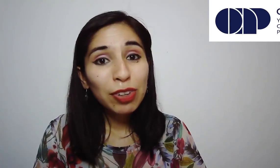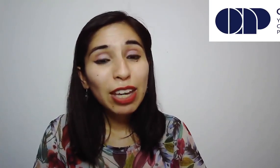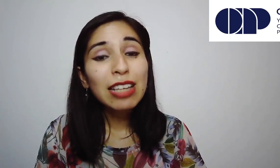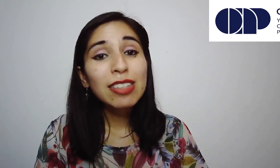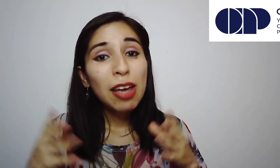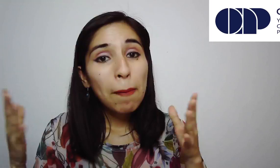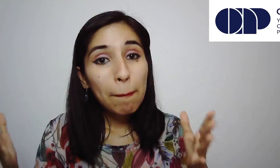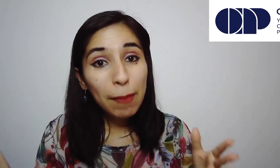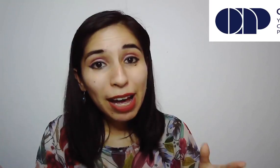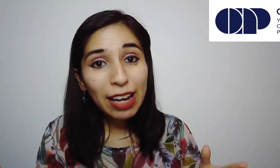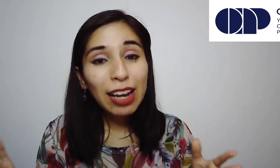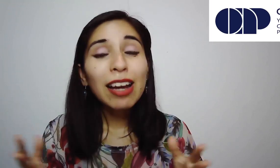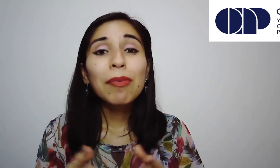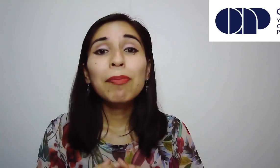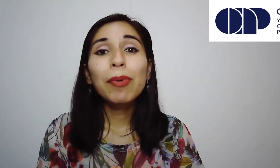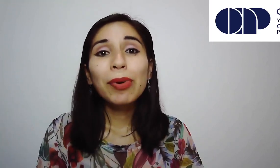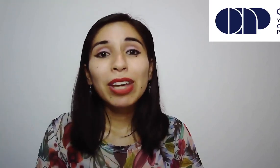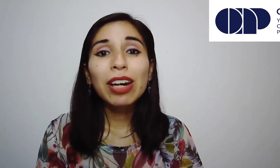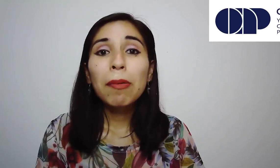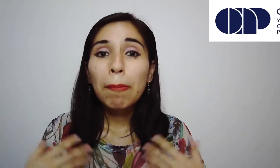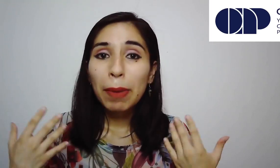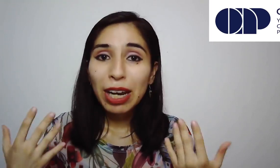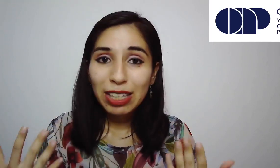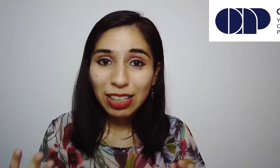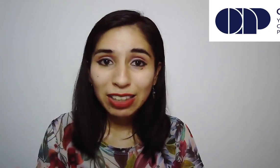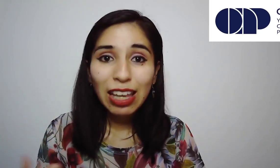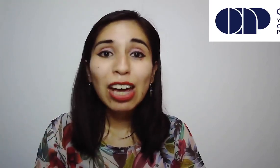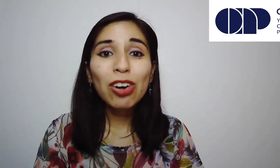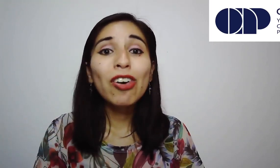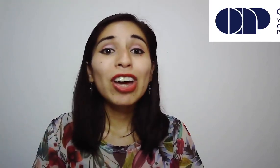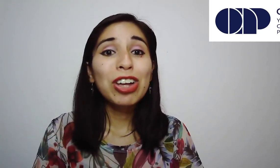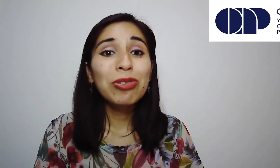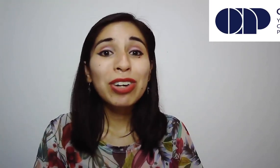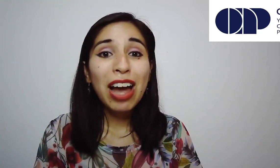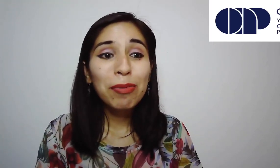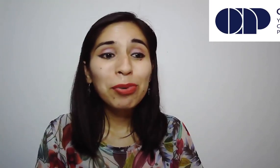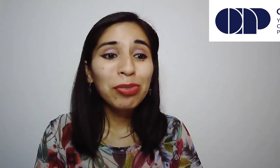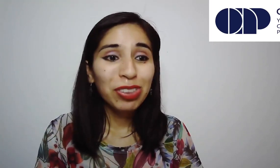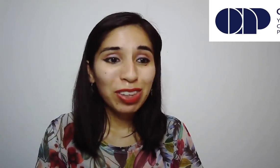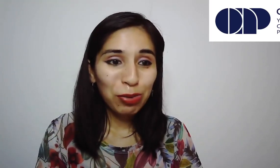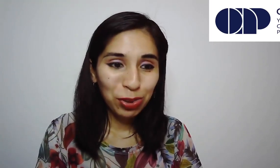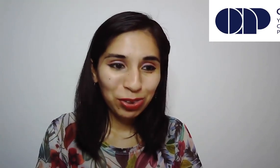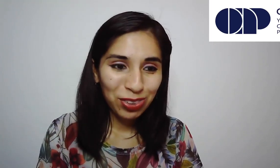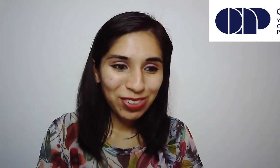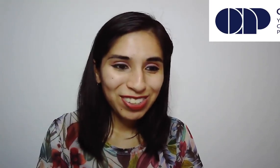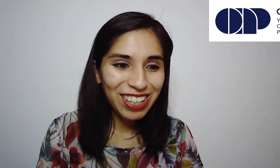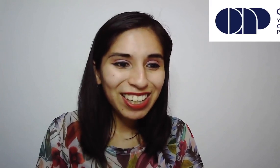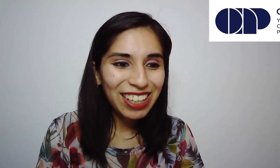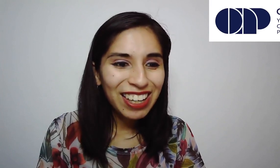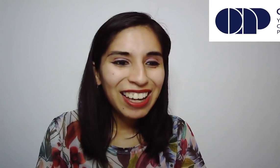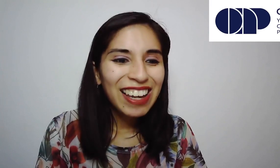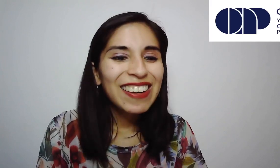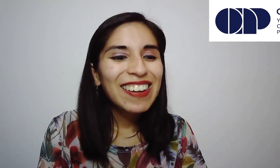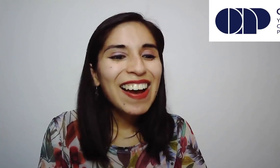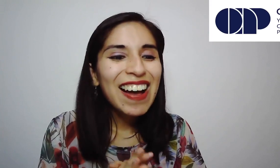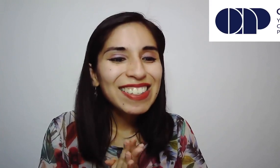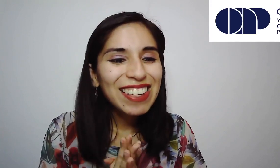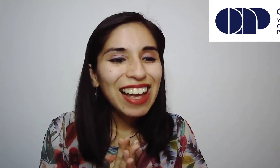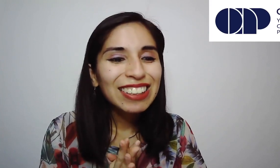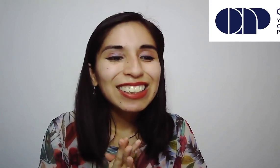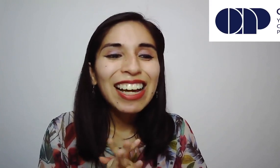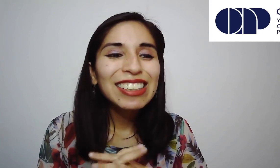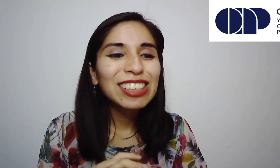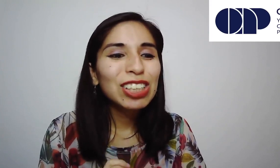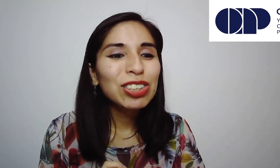fotografías para poder presentarlo en un álbum de fotos sí gracias